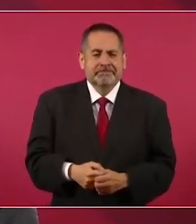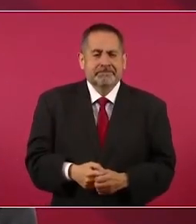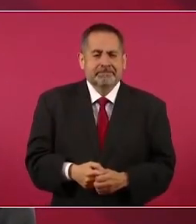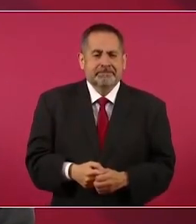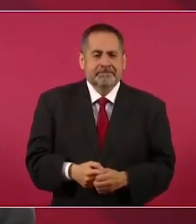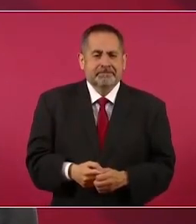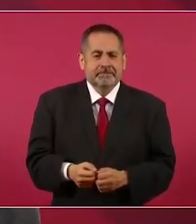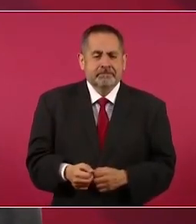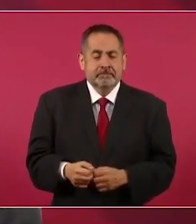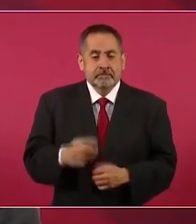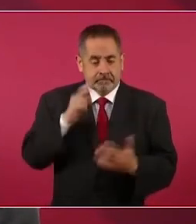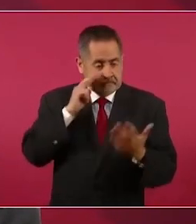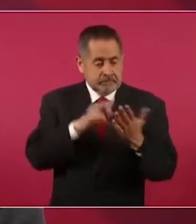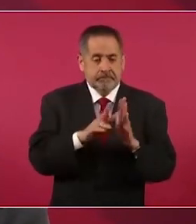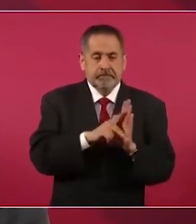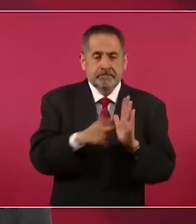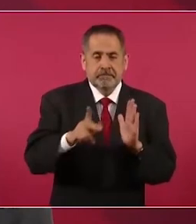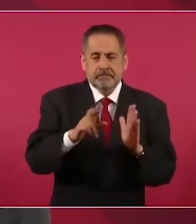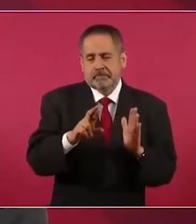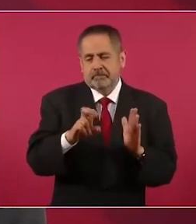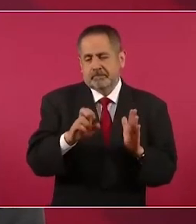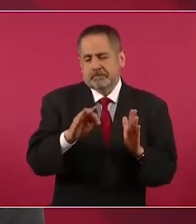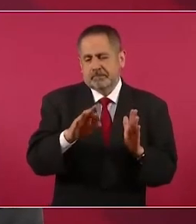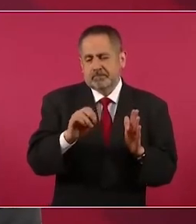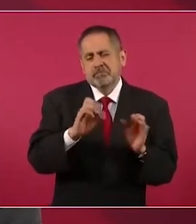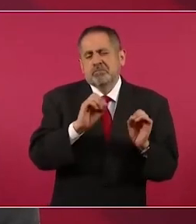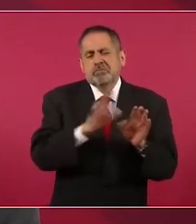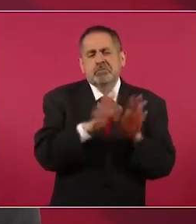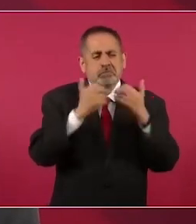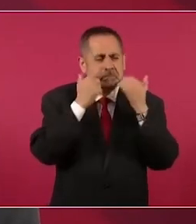ve uno el Reforma y cualquiera, los